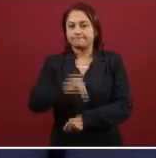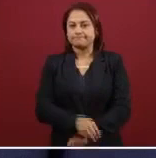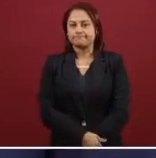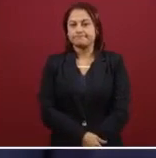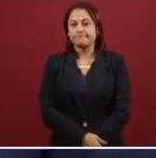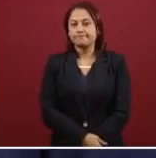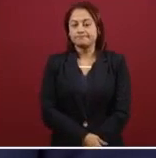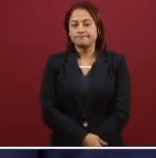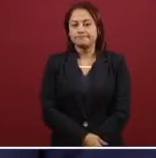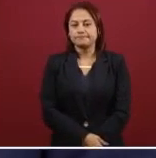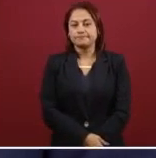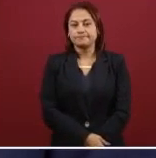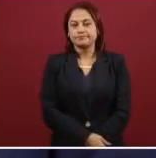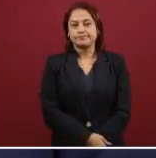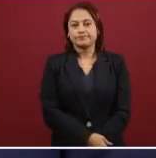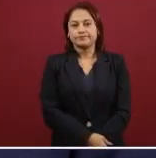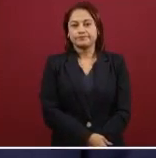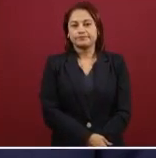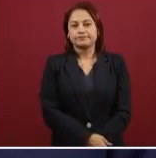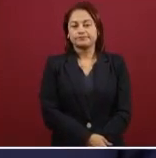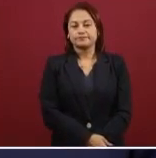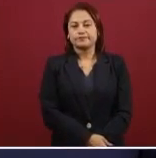Pues yo